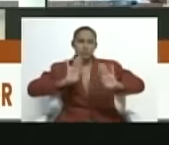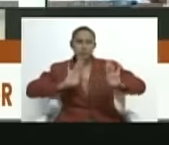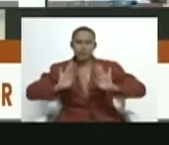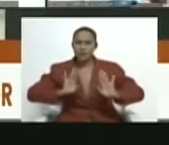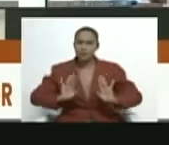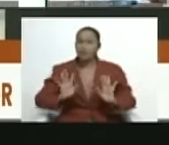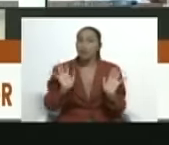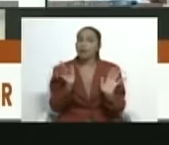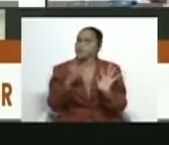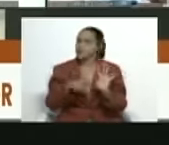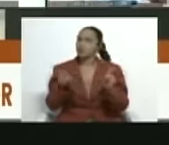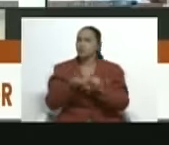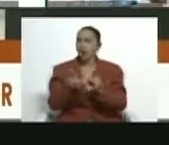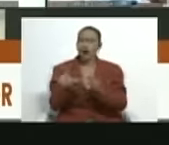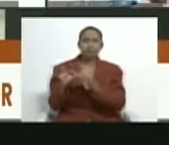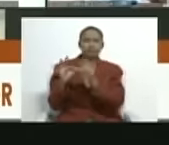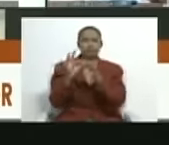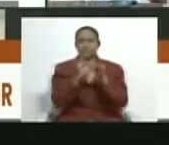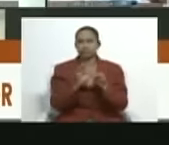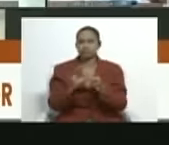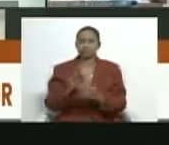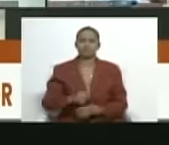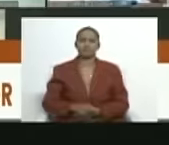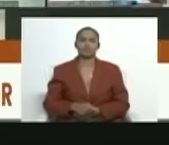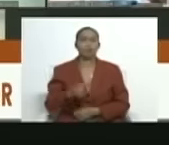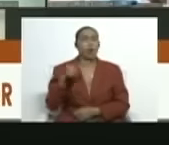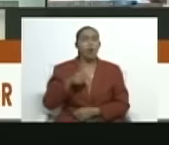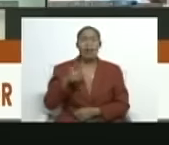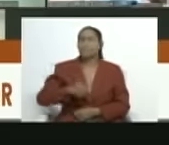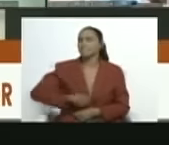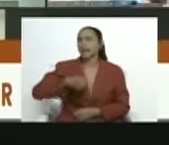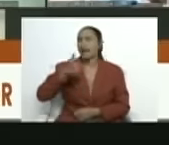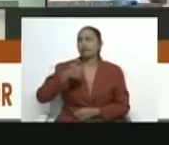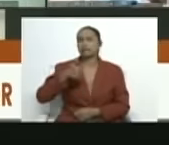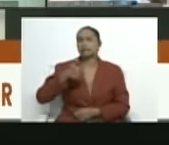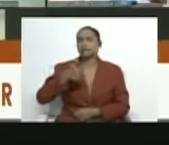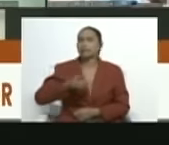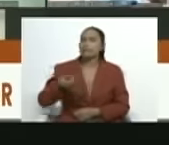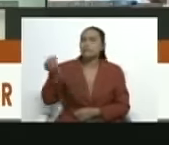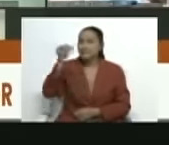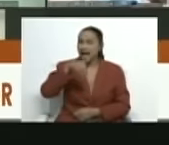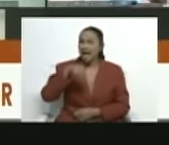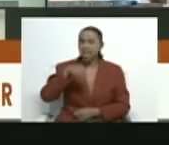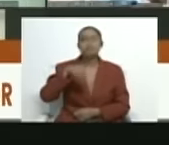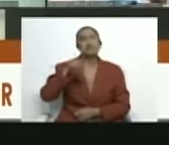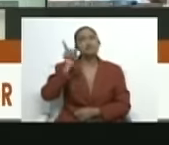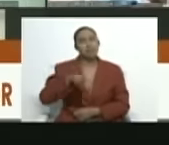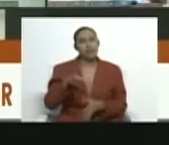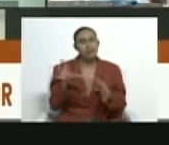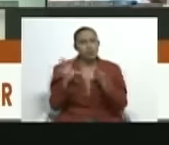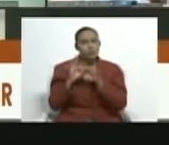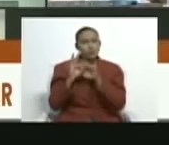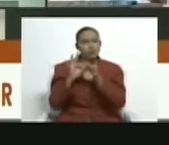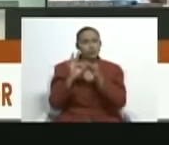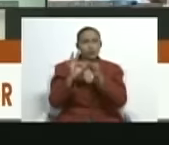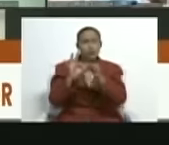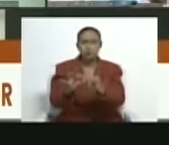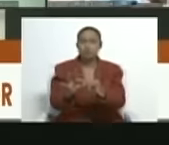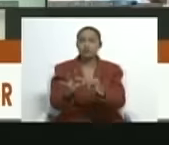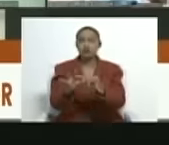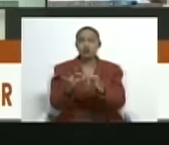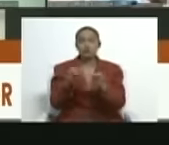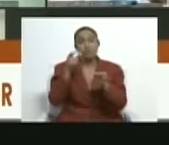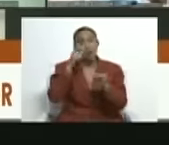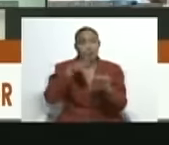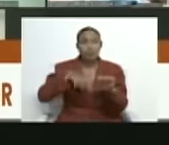Hoy más que nunca debemos estrechar lazos por esa segunda y definitiva independencia, que haga de nuestros pueblos,